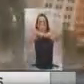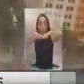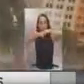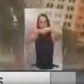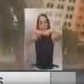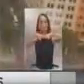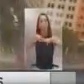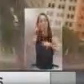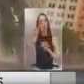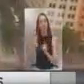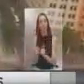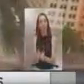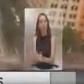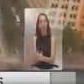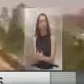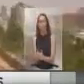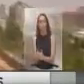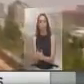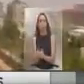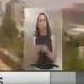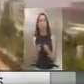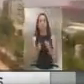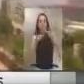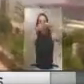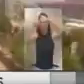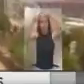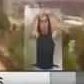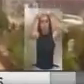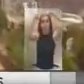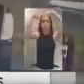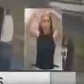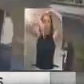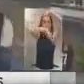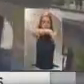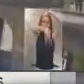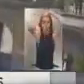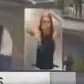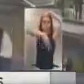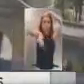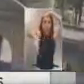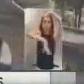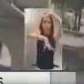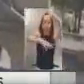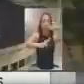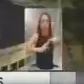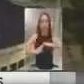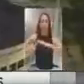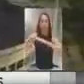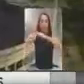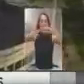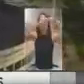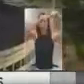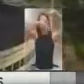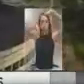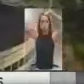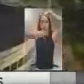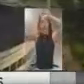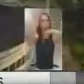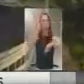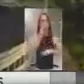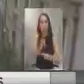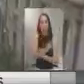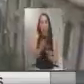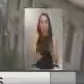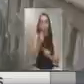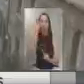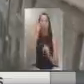que el de un juego a control remoto. Nos permite ver incluso nuestras ciudades, nuestros barrios, desde una perspectiva desconocida.